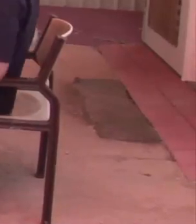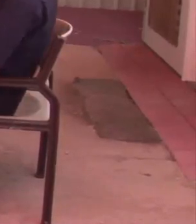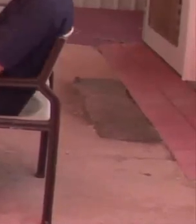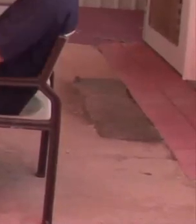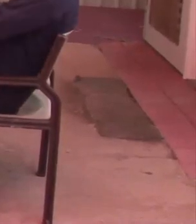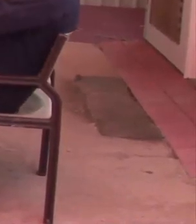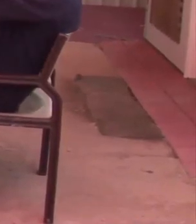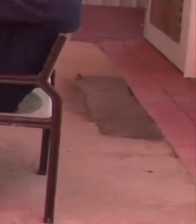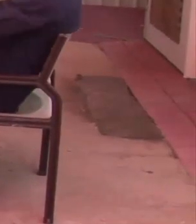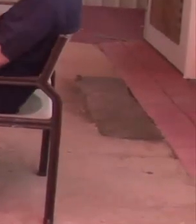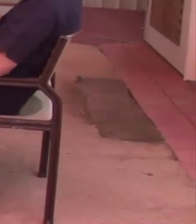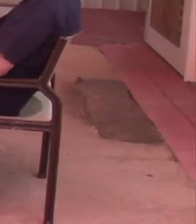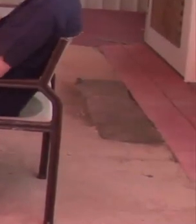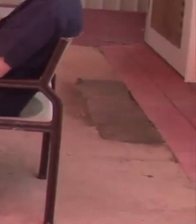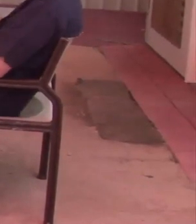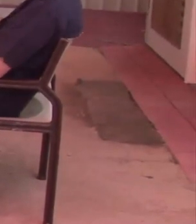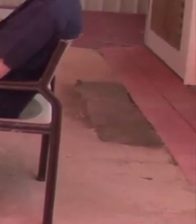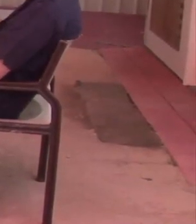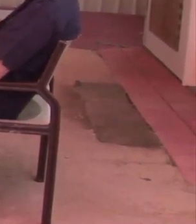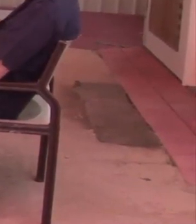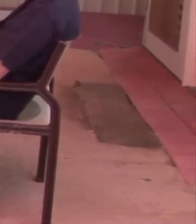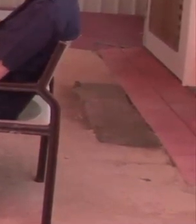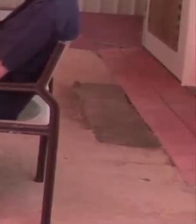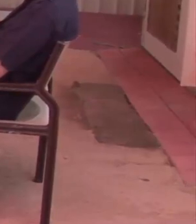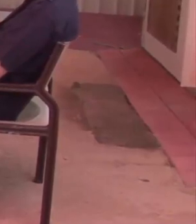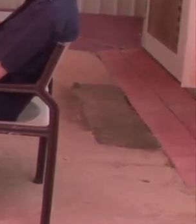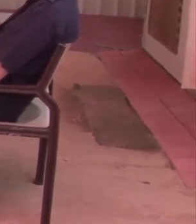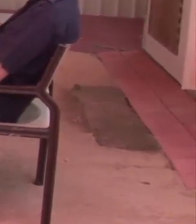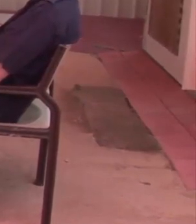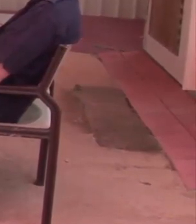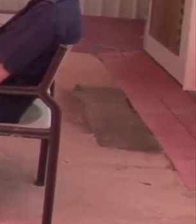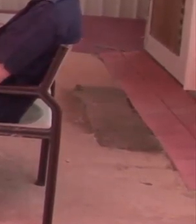y este es el cómo se está trabajando en el proyecto.